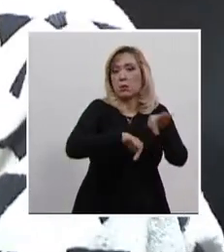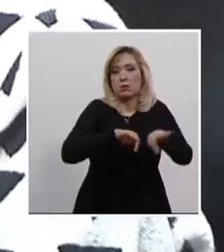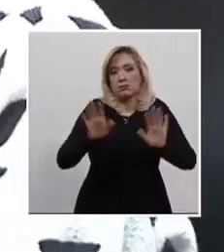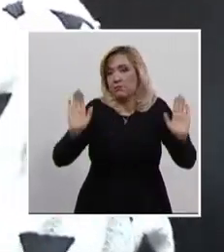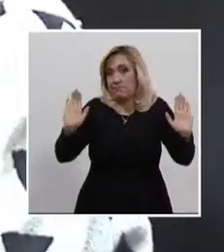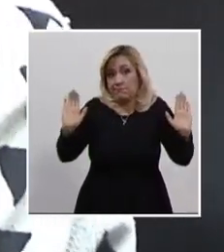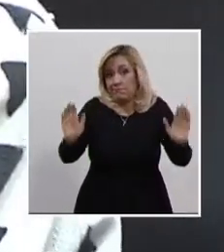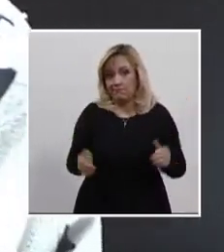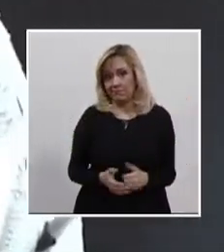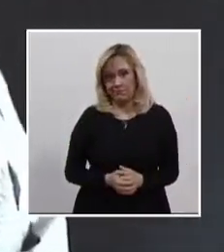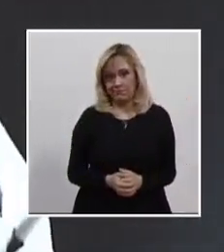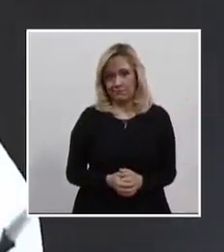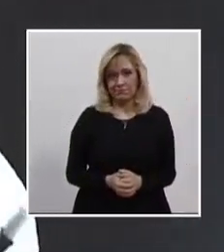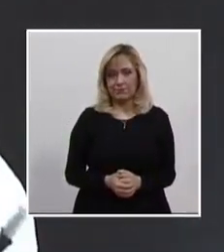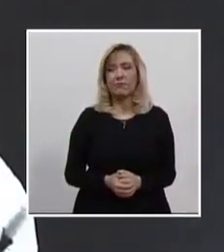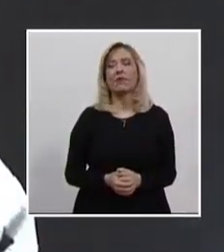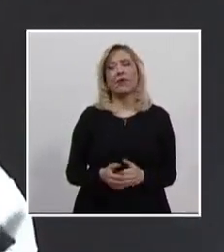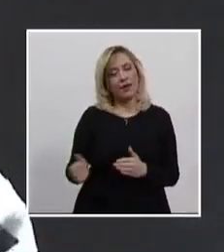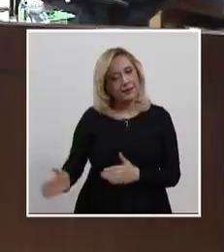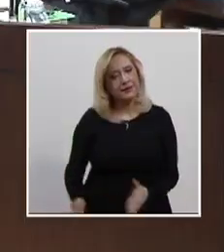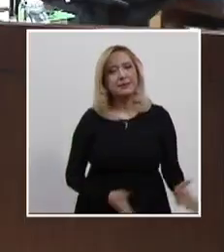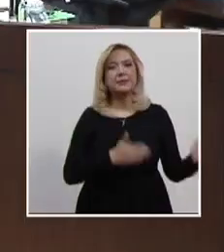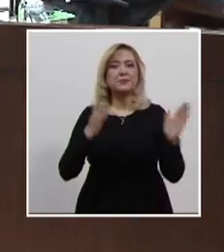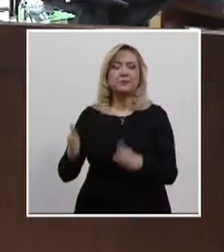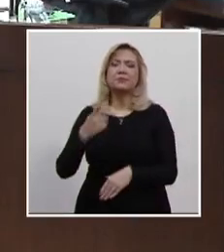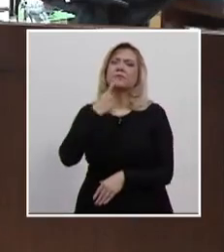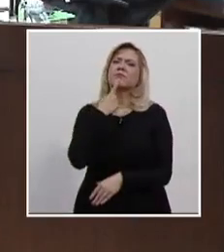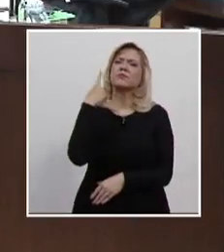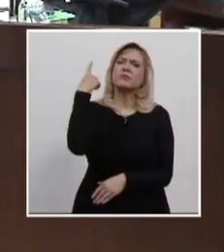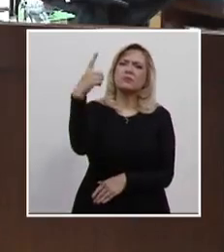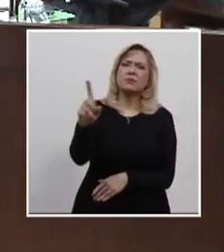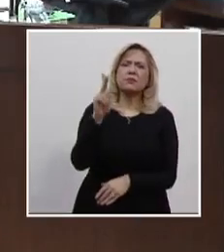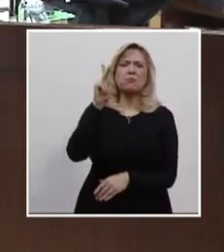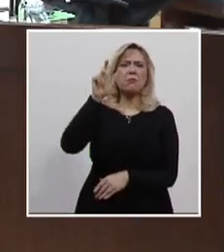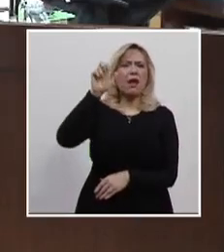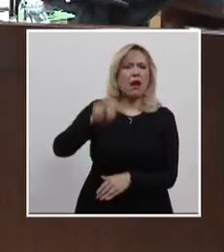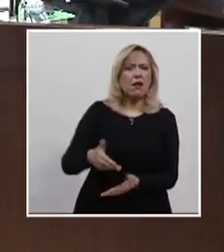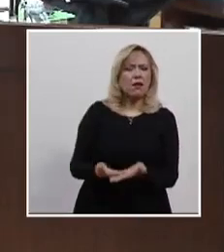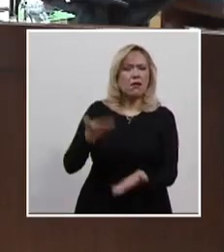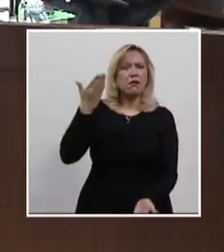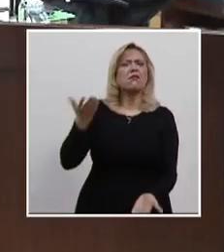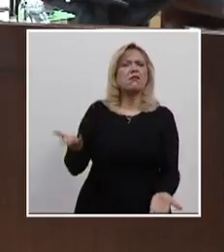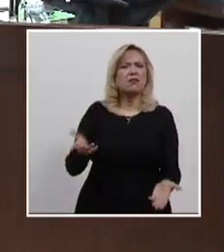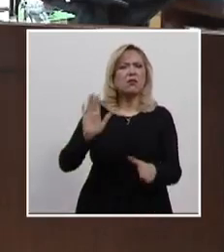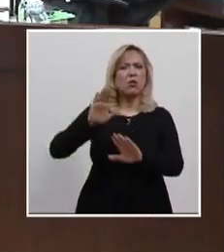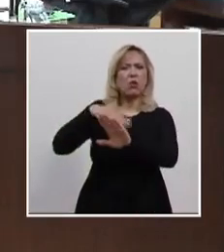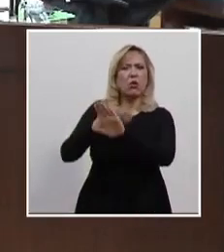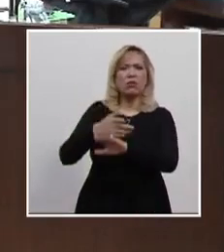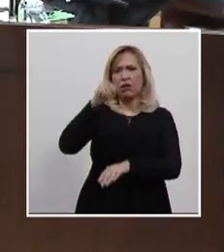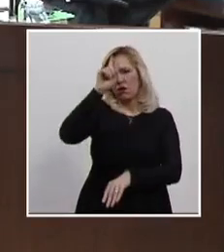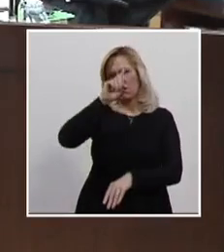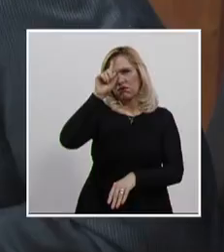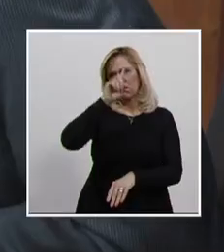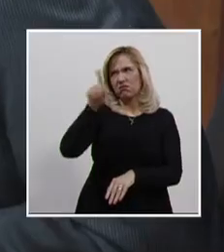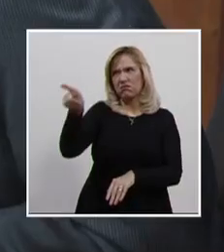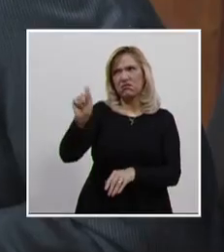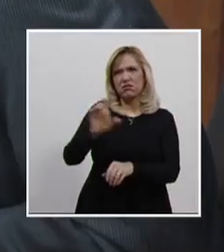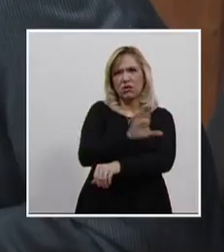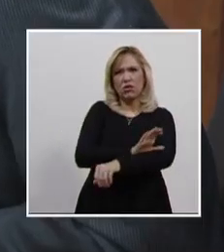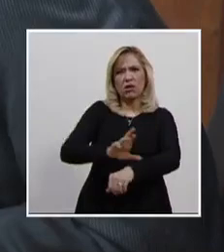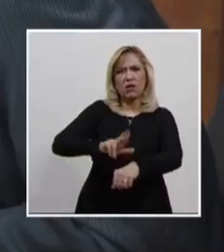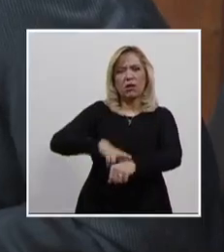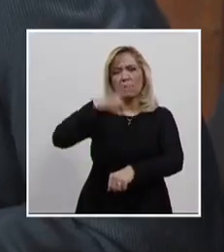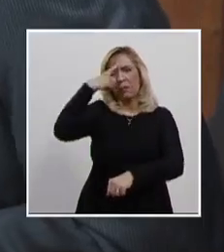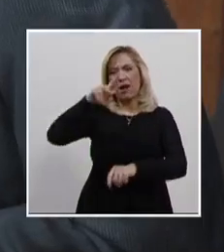otro asunto, la Sala Superior sobreseyó parte de la demanda que presentó el PAN en contra de los criterios que emitió la Coordinación Nacional de